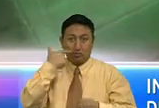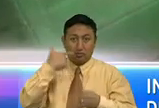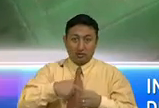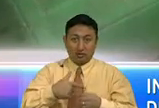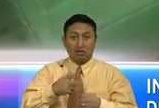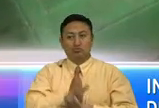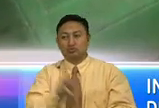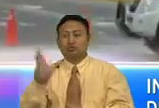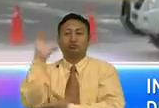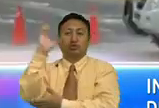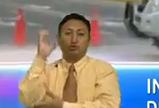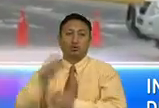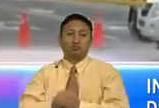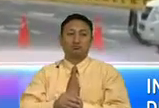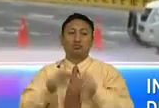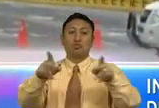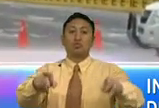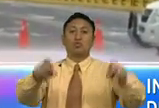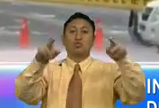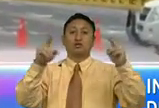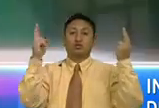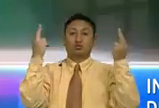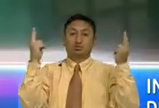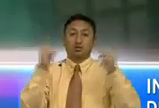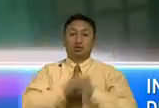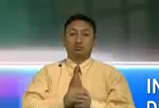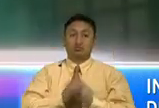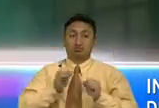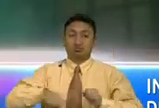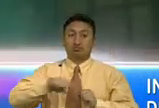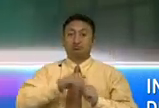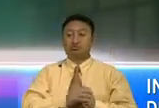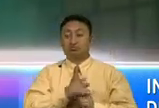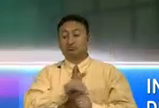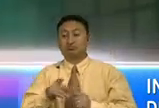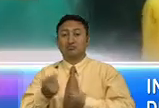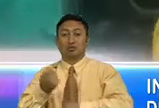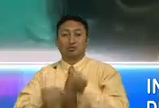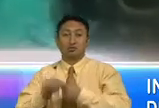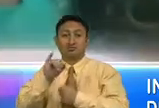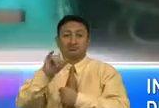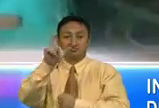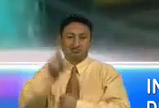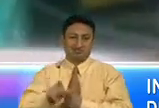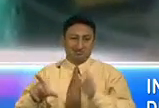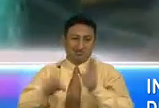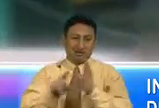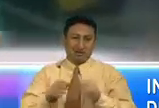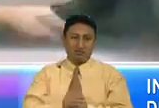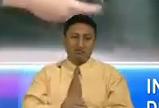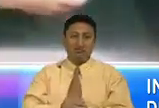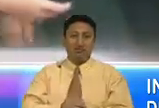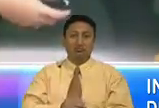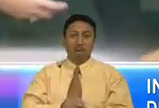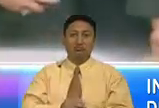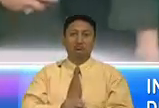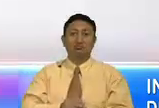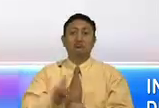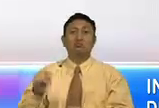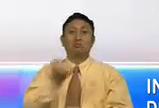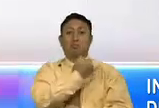Colombia. Lo hacen por el puente internacional de Rumichaca. En su mayoría es la ruta que utilizan los ilegales, descargando en garajes clandestinos de la ciudad de